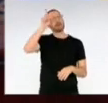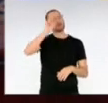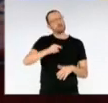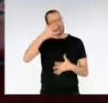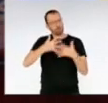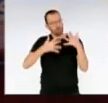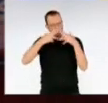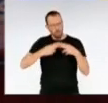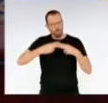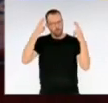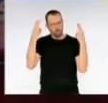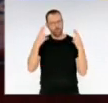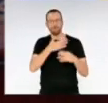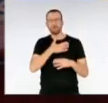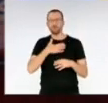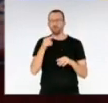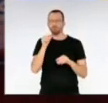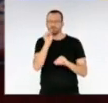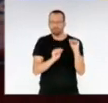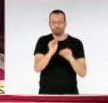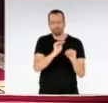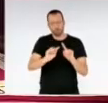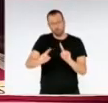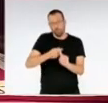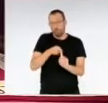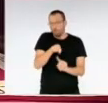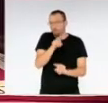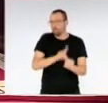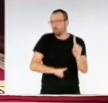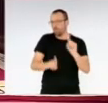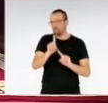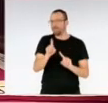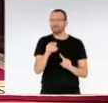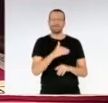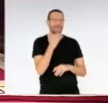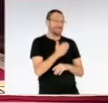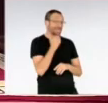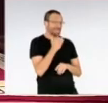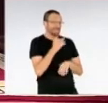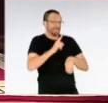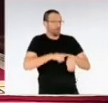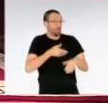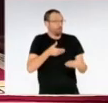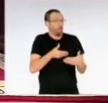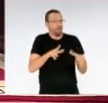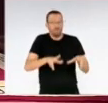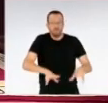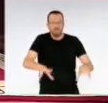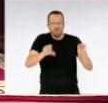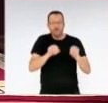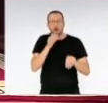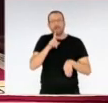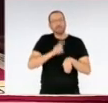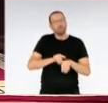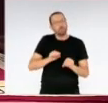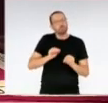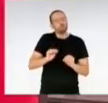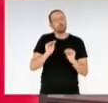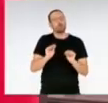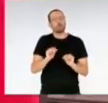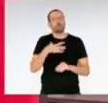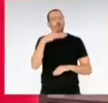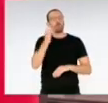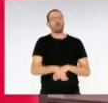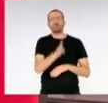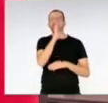administraciones tratando de solucionar el tema. Bueno, estamos casi llegando al final. Ahora tiene el tiempo que le ofrecemos para que se